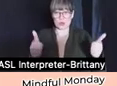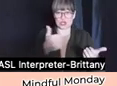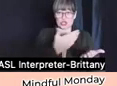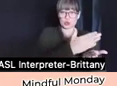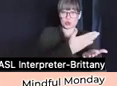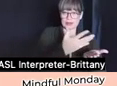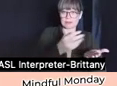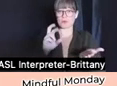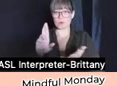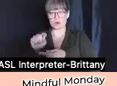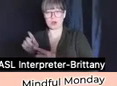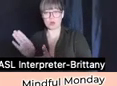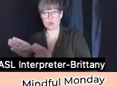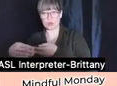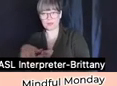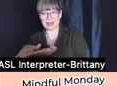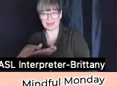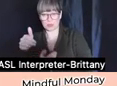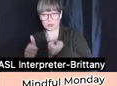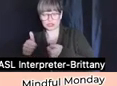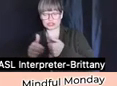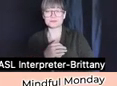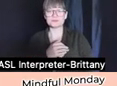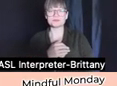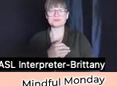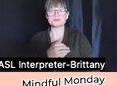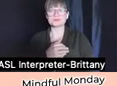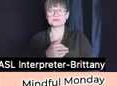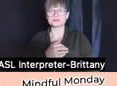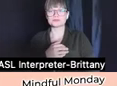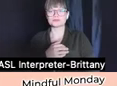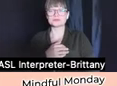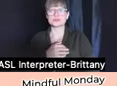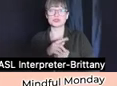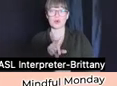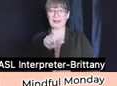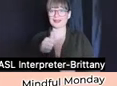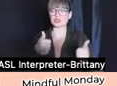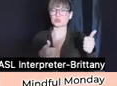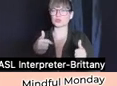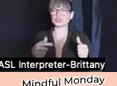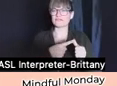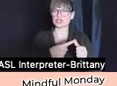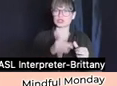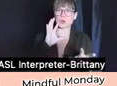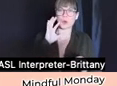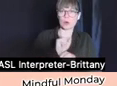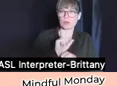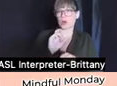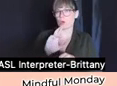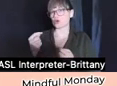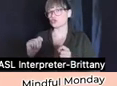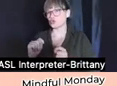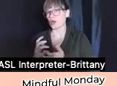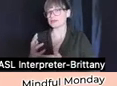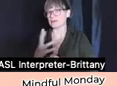van a decidir cuál van a hacer primero, pero van a hacer lo que uno quiere. Preguntarle si quiere hacer la tarea o guardar los juguetes primero.